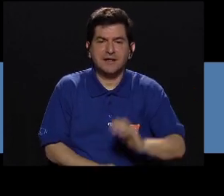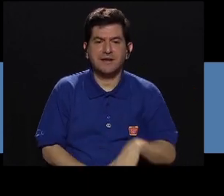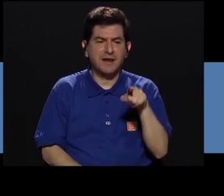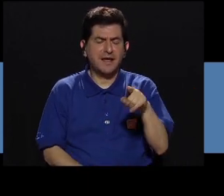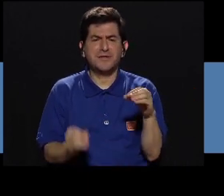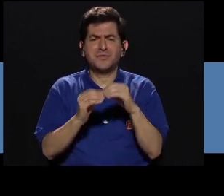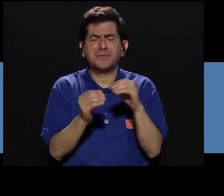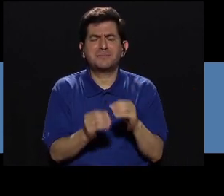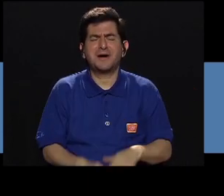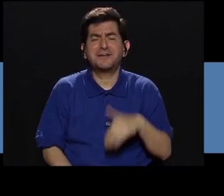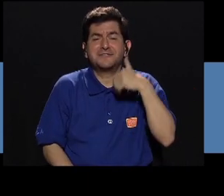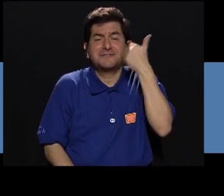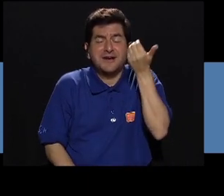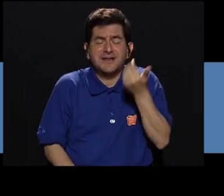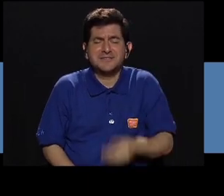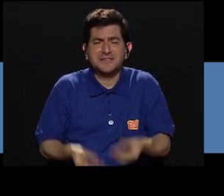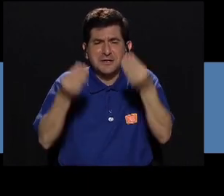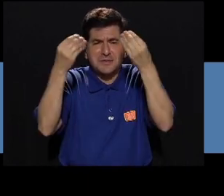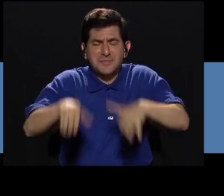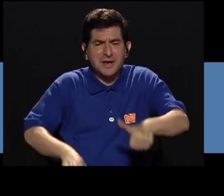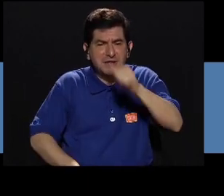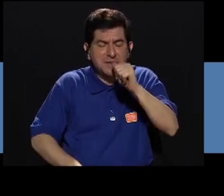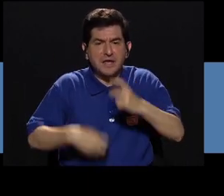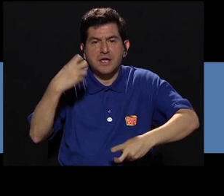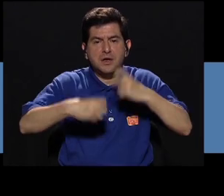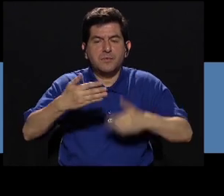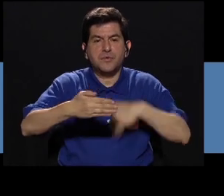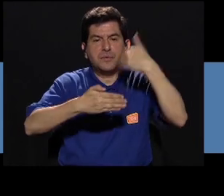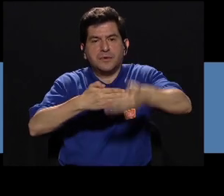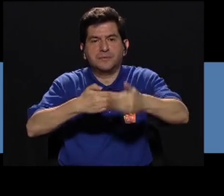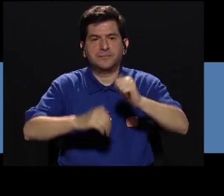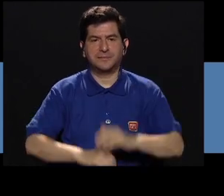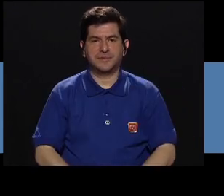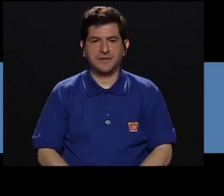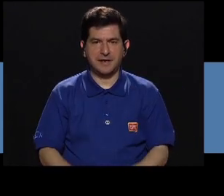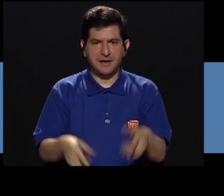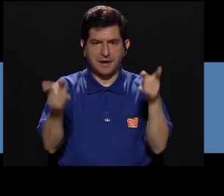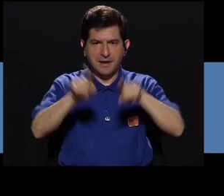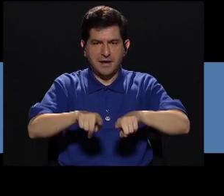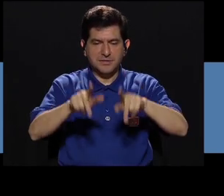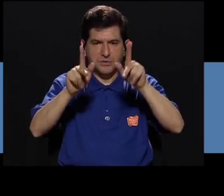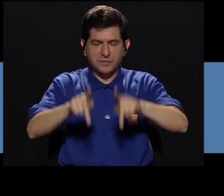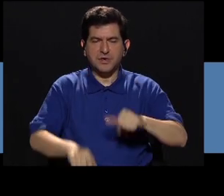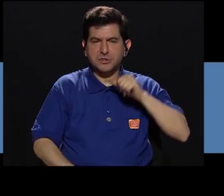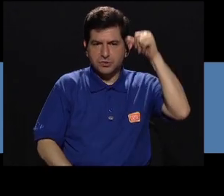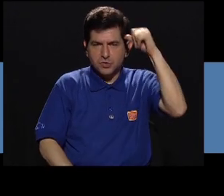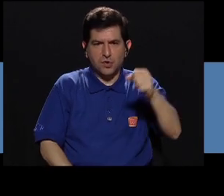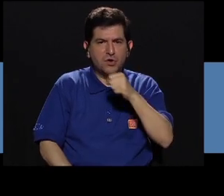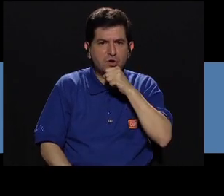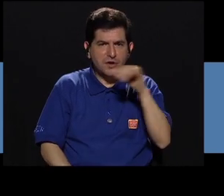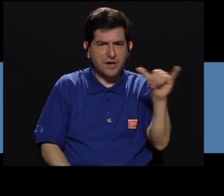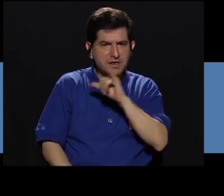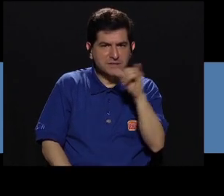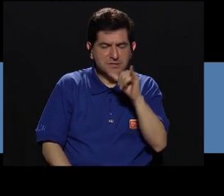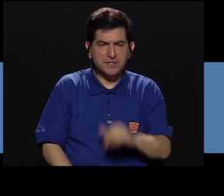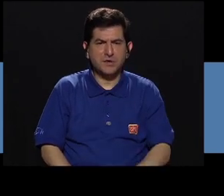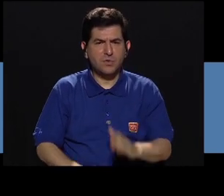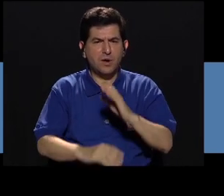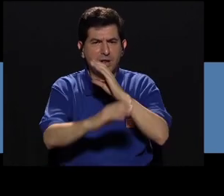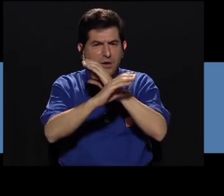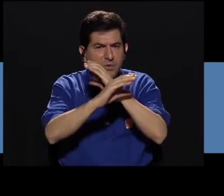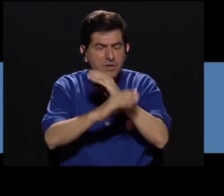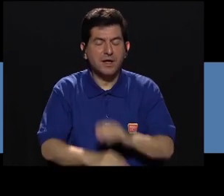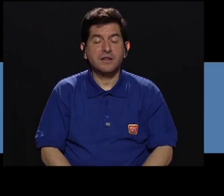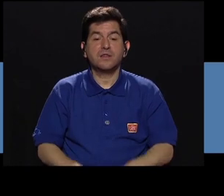mucho más susceptibles en la deshidratación a hacer complicaciones en el caso las personas adultas mayores también hay que tener cierto cierto cuidado